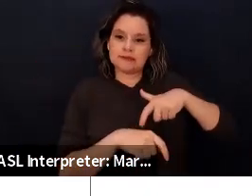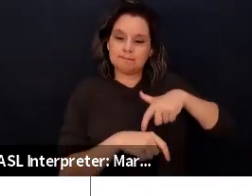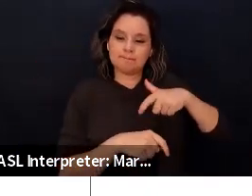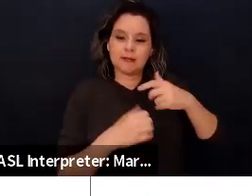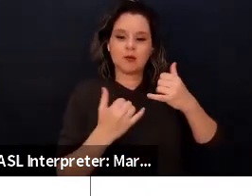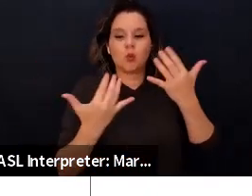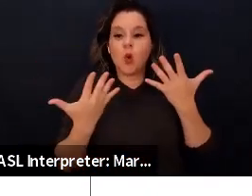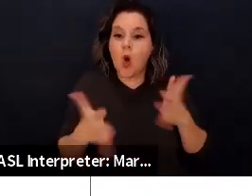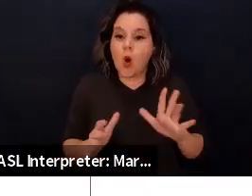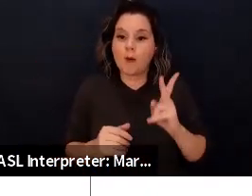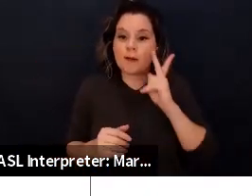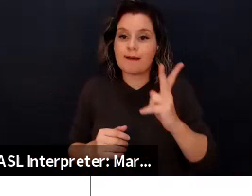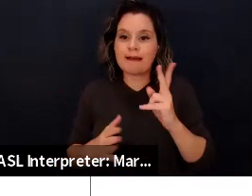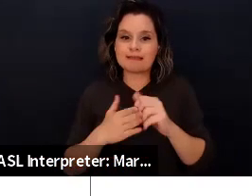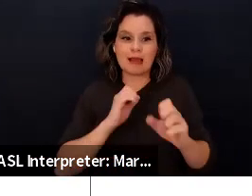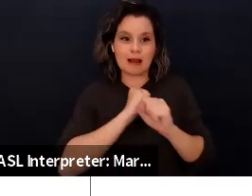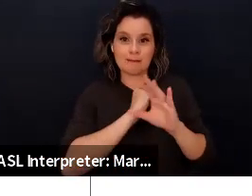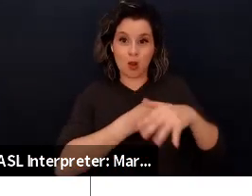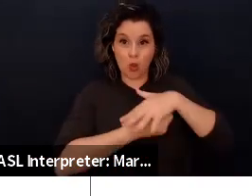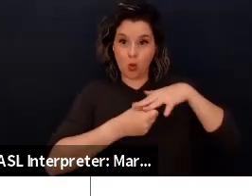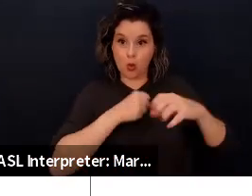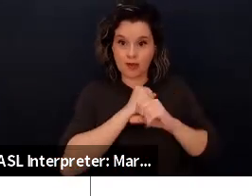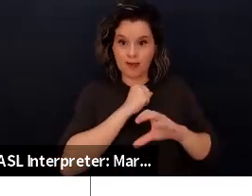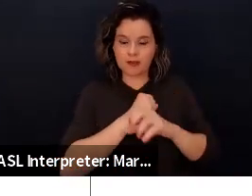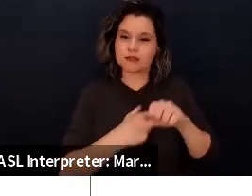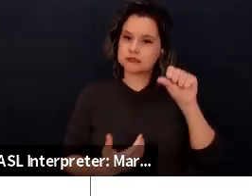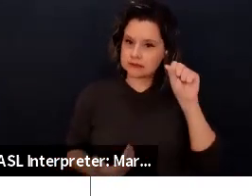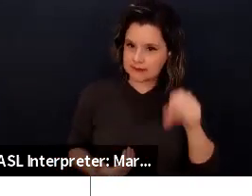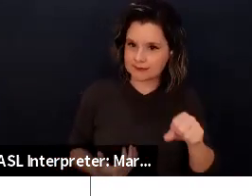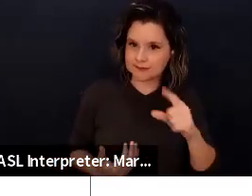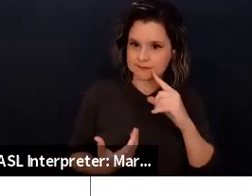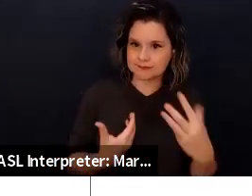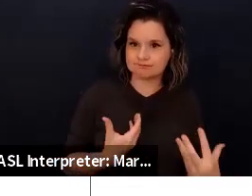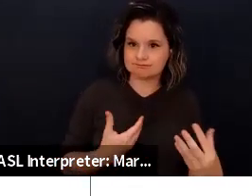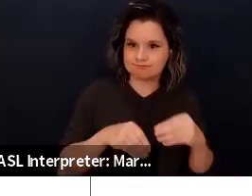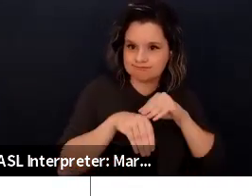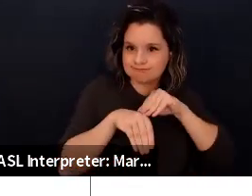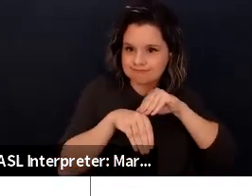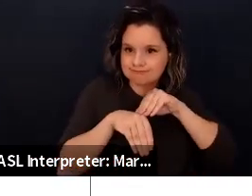hemos visto que las campañas locales sí llegan a influenciar